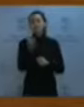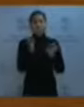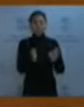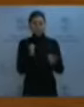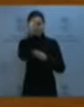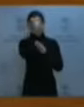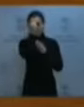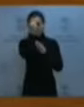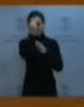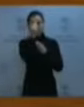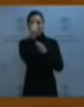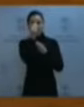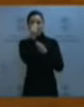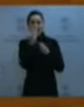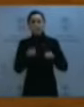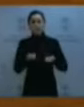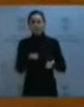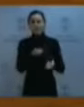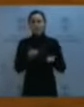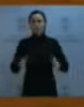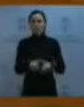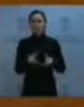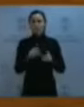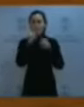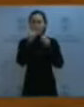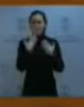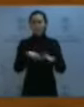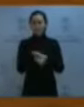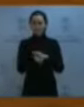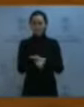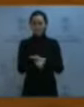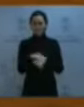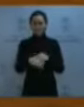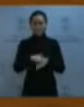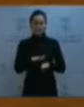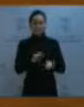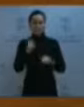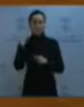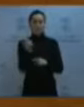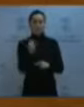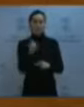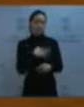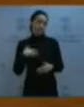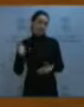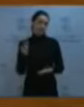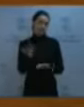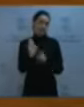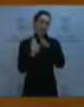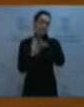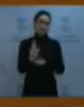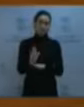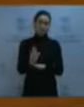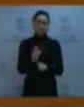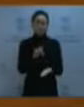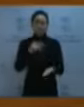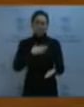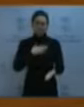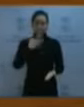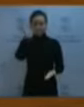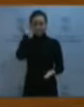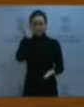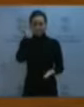las posibilidades que tiene ese gasto social de ser mucho mejor gestionado, como vamos a tratar de exponer a lo largo de nuestra exposición, y